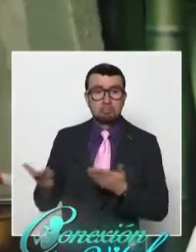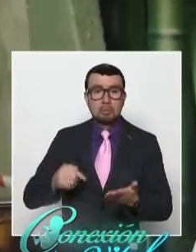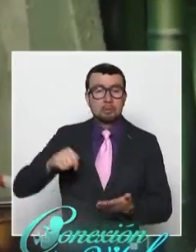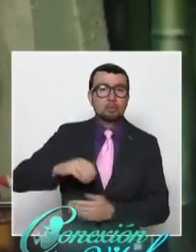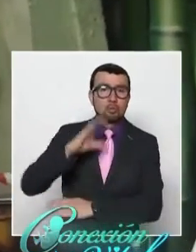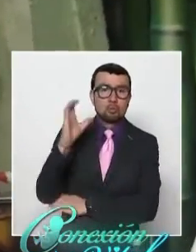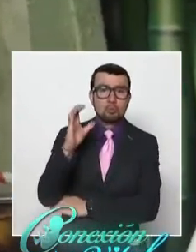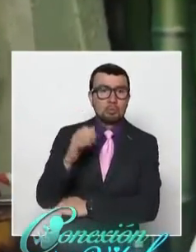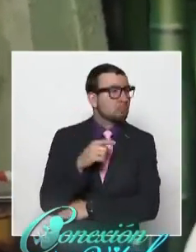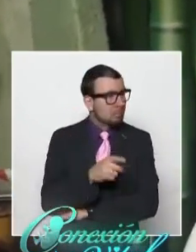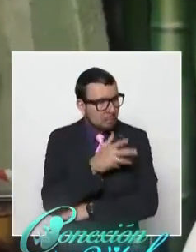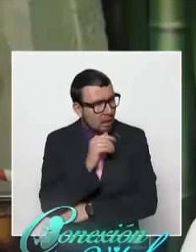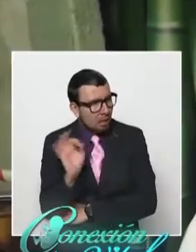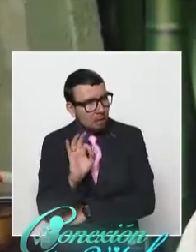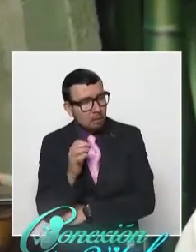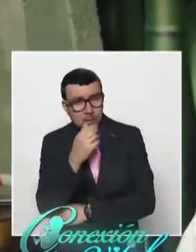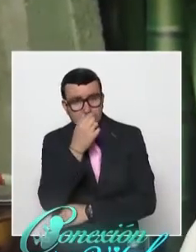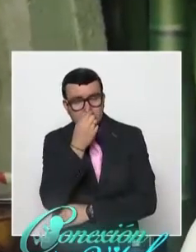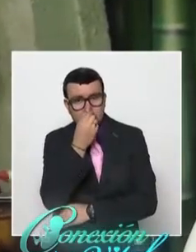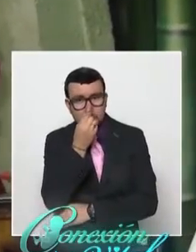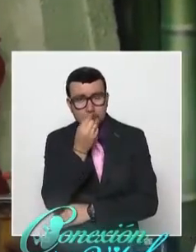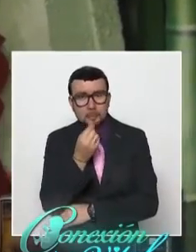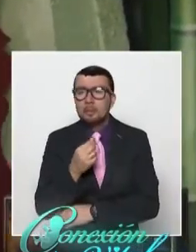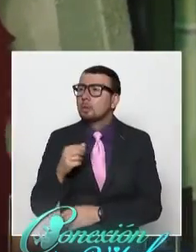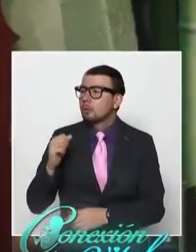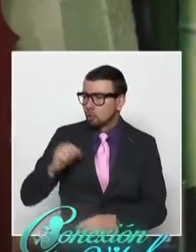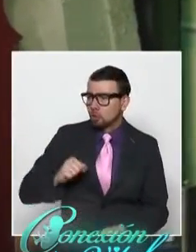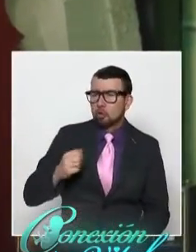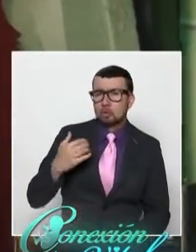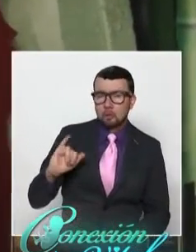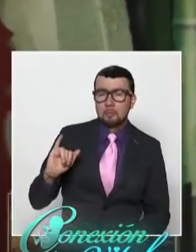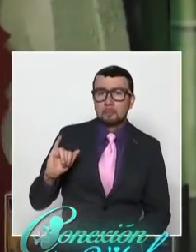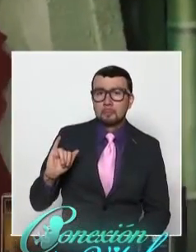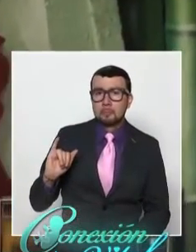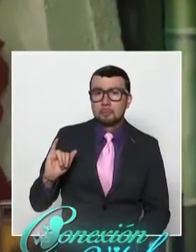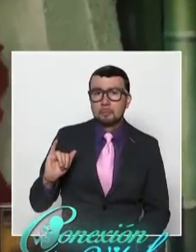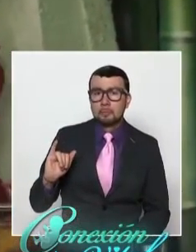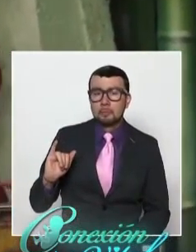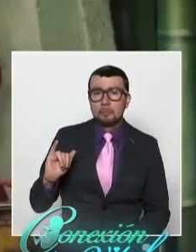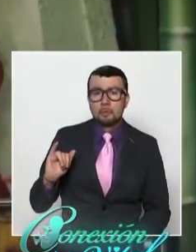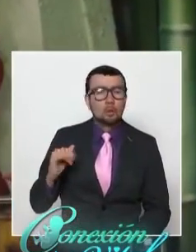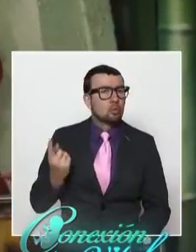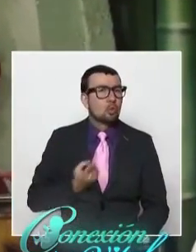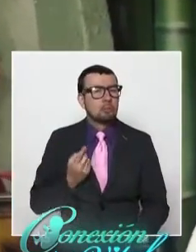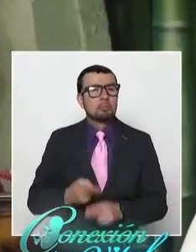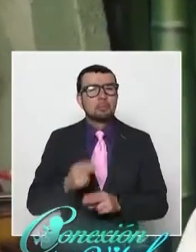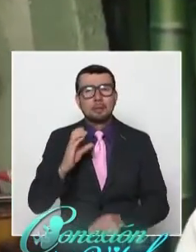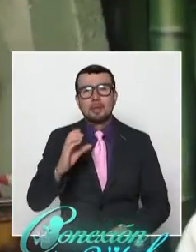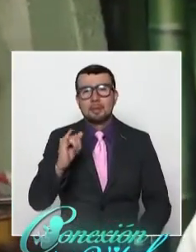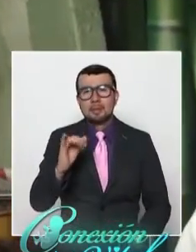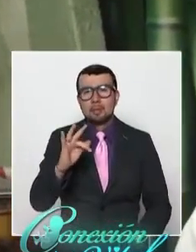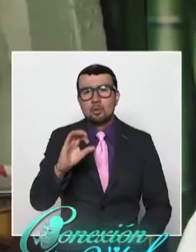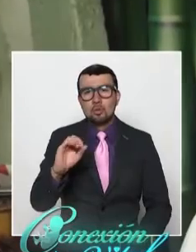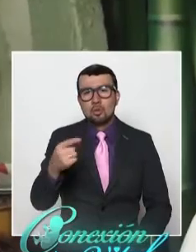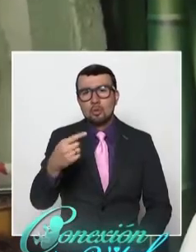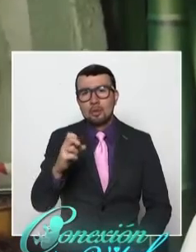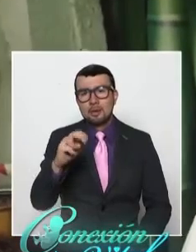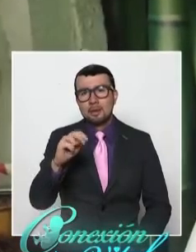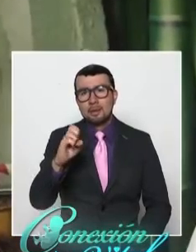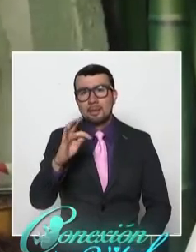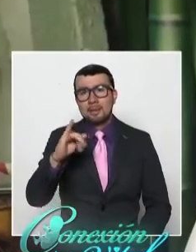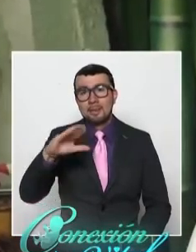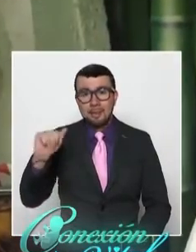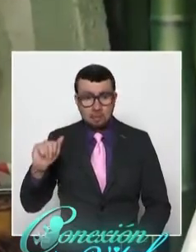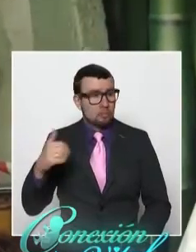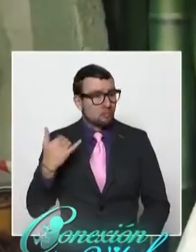se la han hecho todavía el estudio genético? Sí se le hizo citogenética nomás. No le han hecho eso. Le hicieron para errores innatos